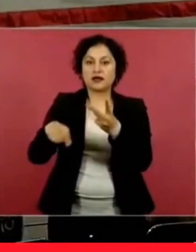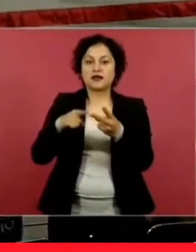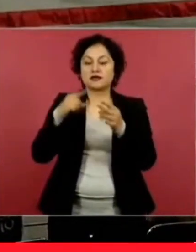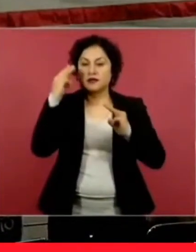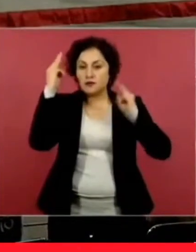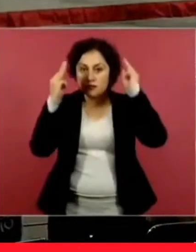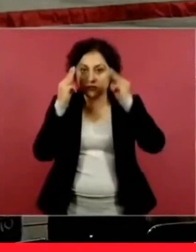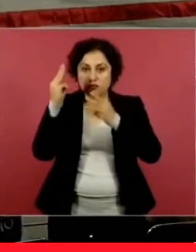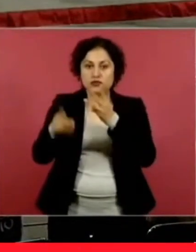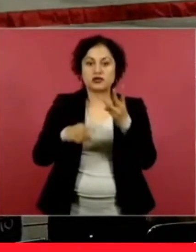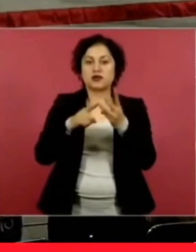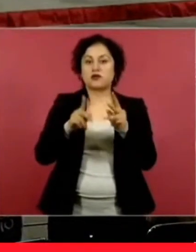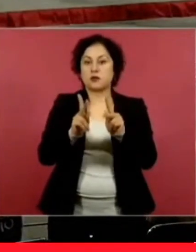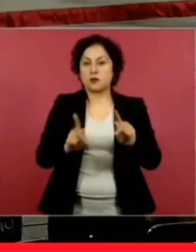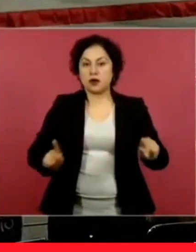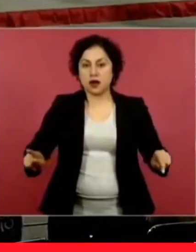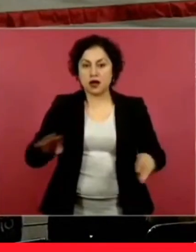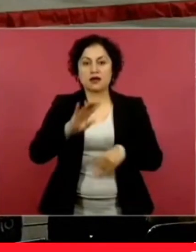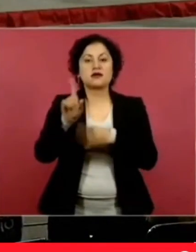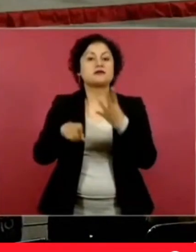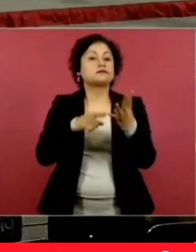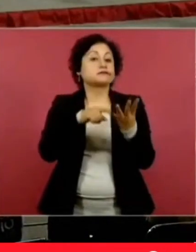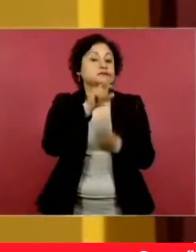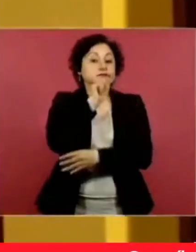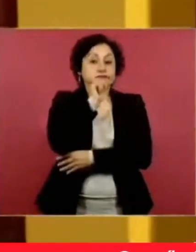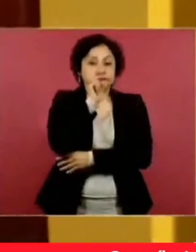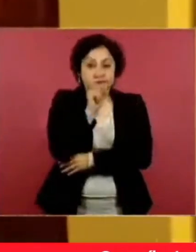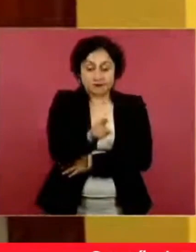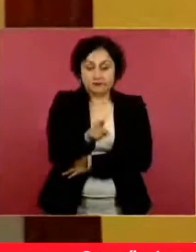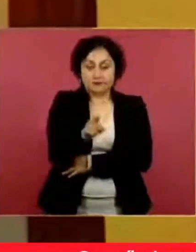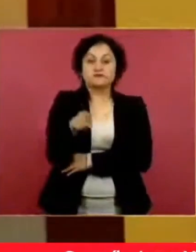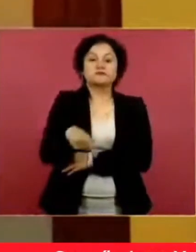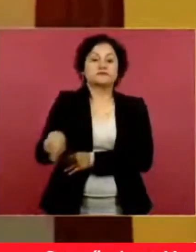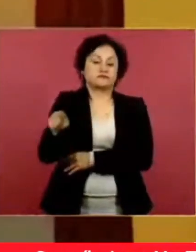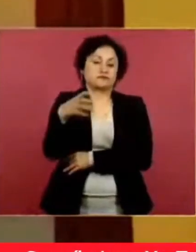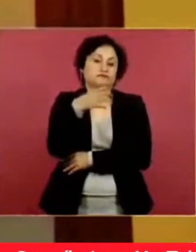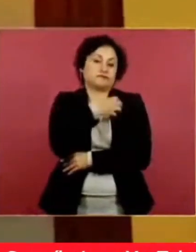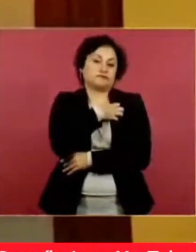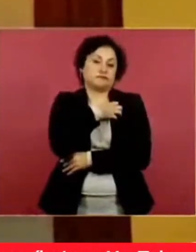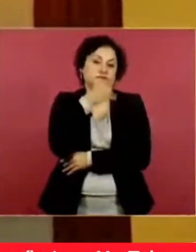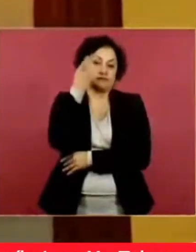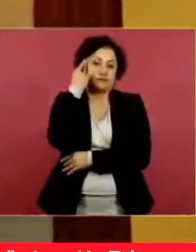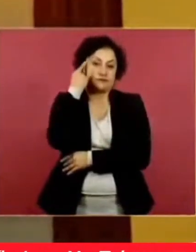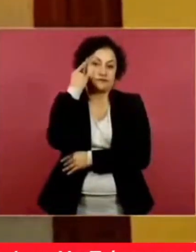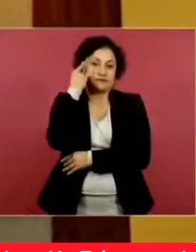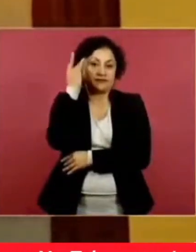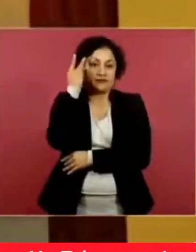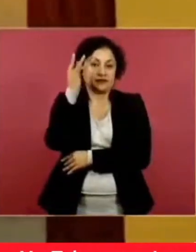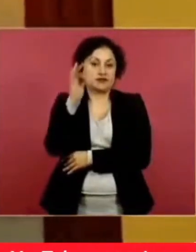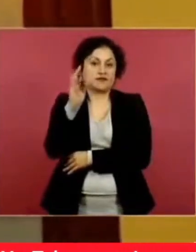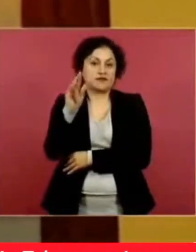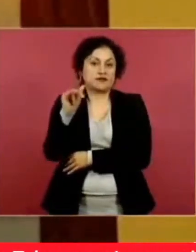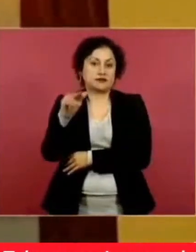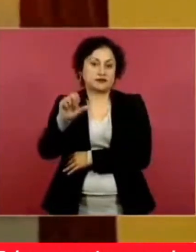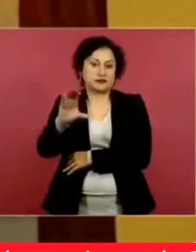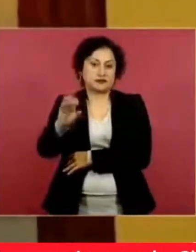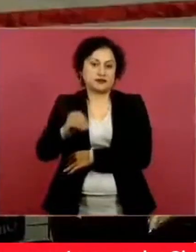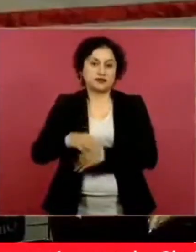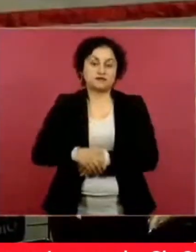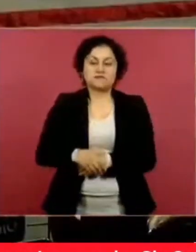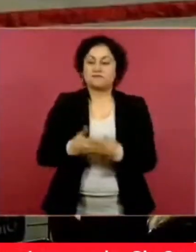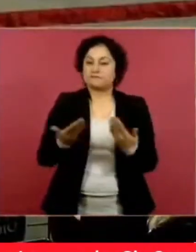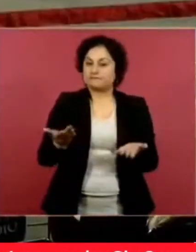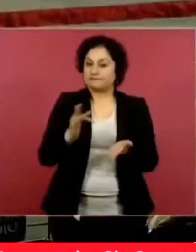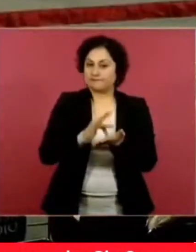la playa y por supuesto la capital de campeche san francisco de campeche muchísimas